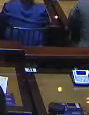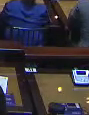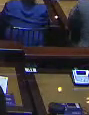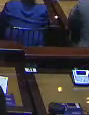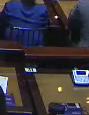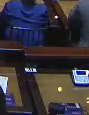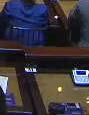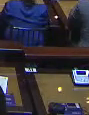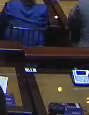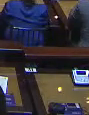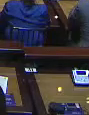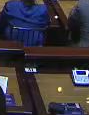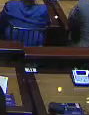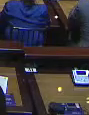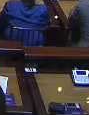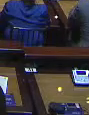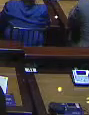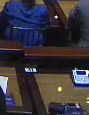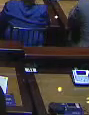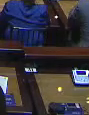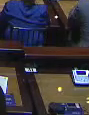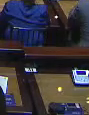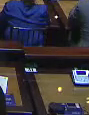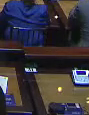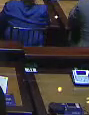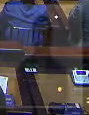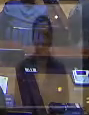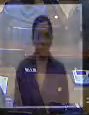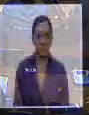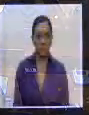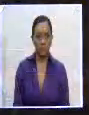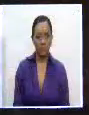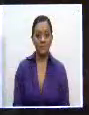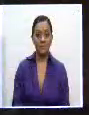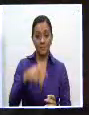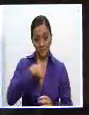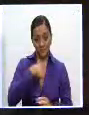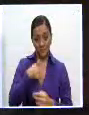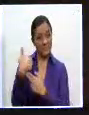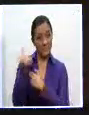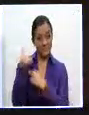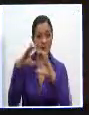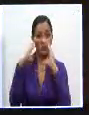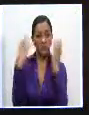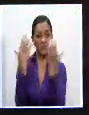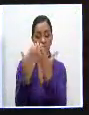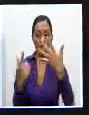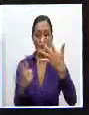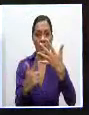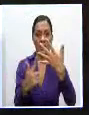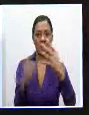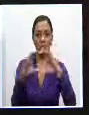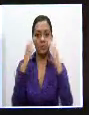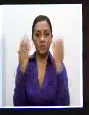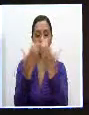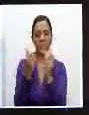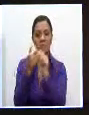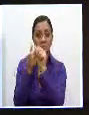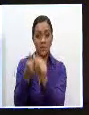Aunque tiene un hombre muy largo que no lo voy a pronunciar porque se me va toda la exposición en ello quinta comisión especializada